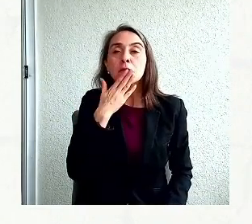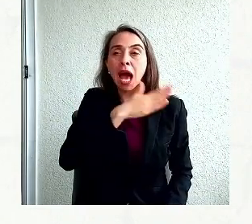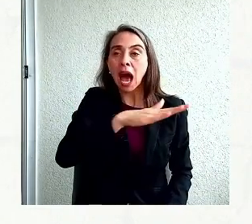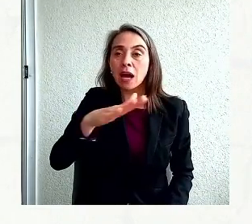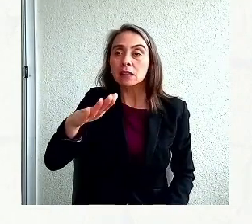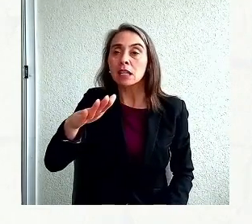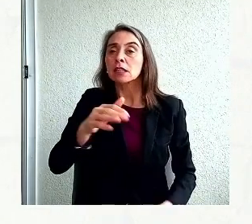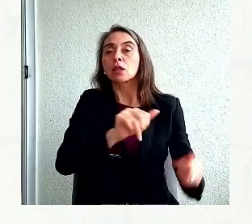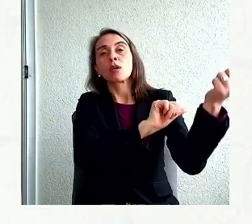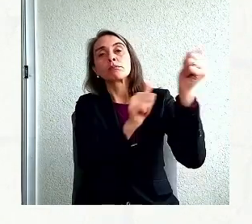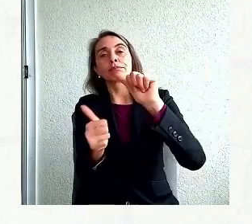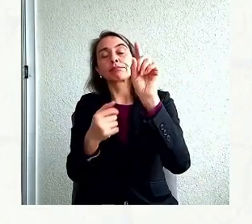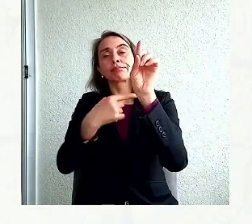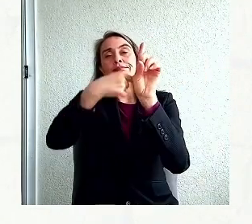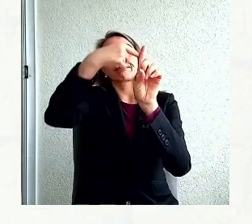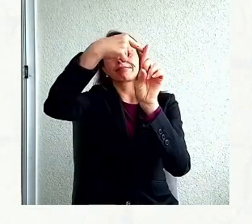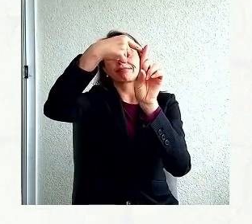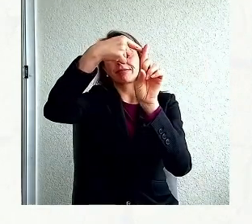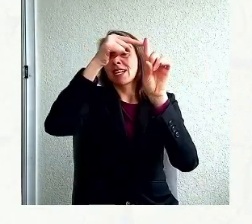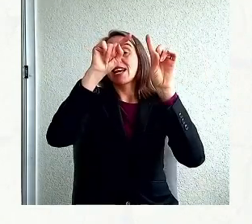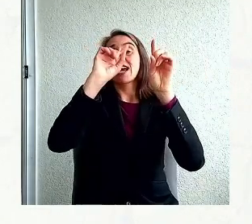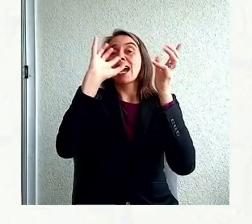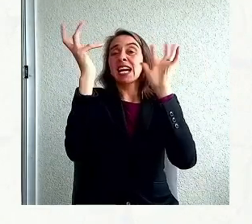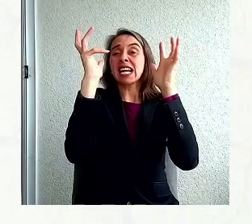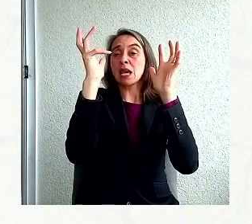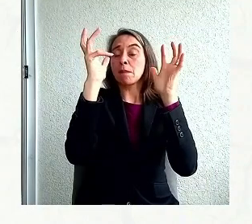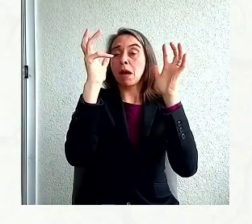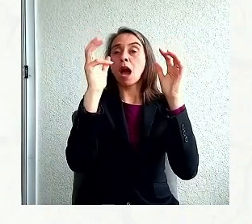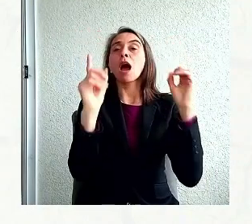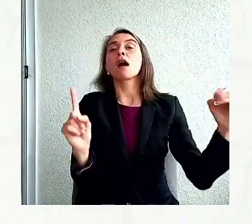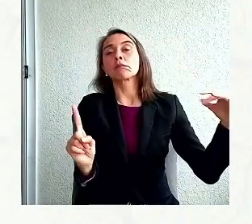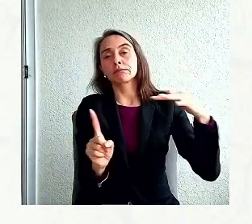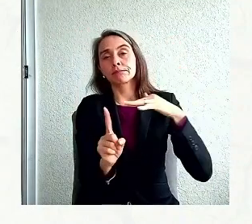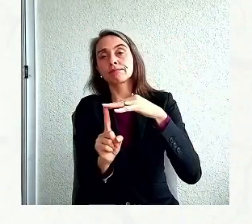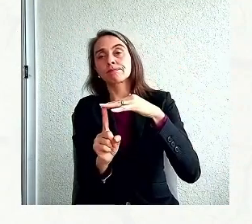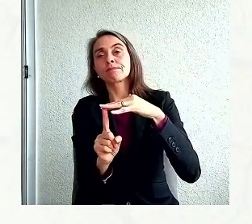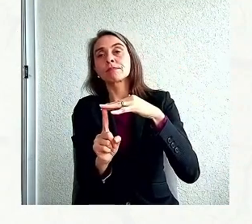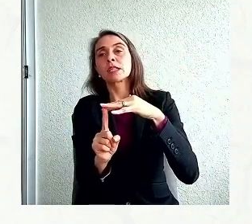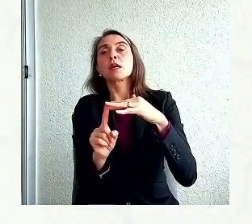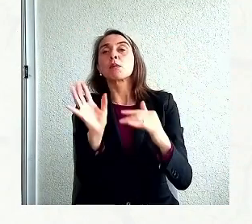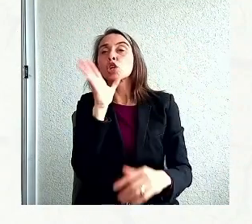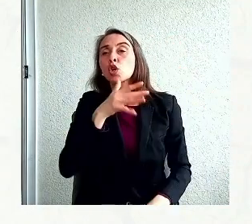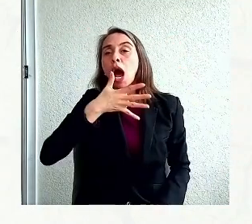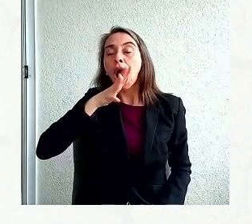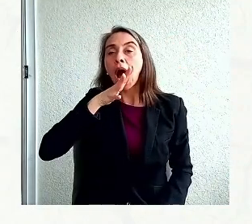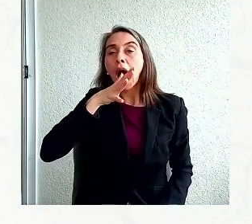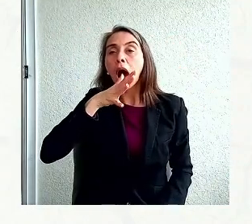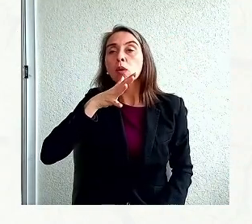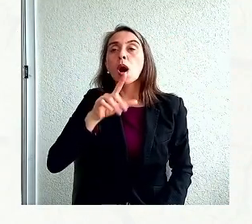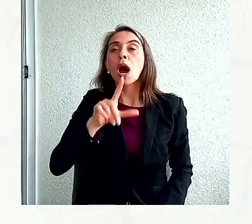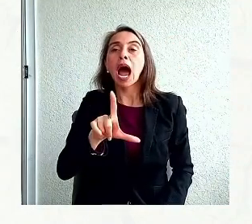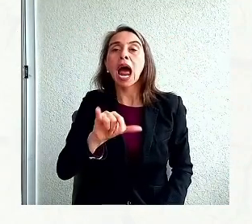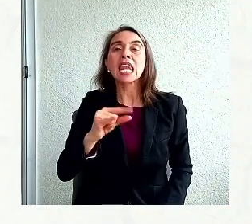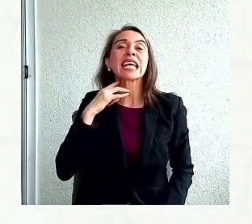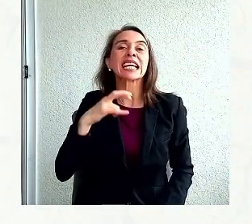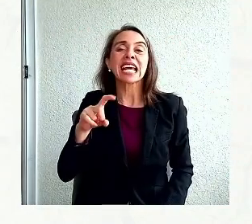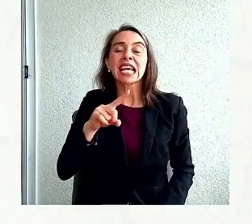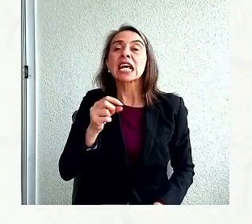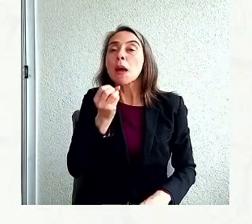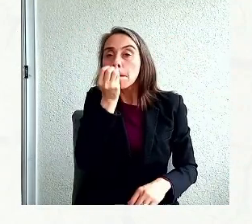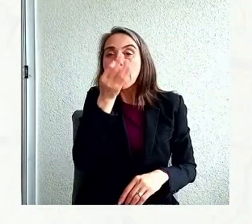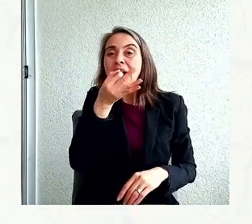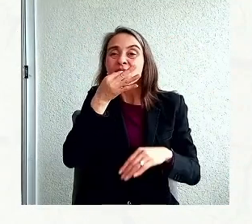indirecta relacionado con la pérdida de agua. Como los líquenes y los musgos son organismos que son poiquillohídricos, es